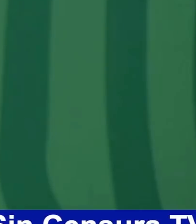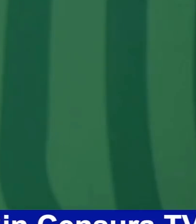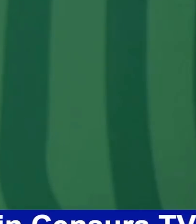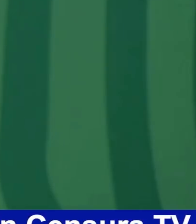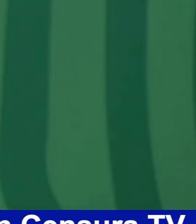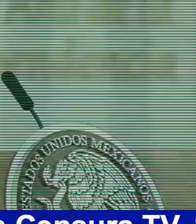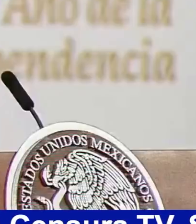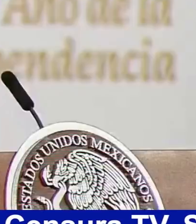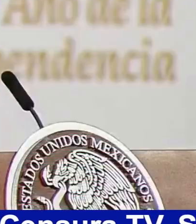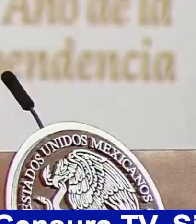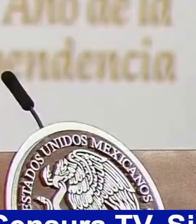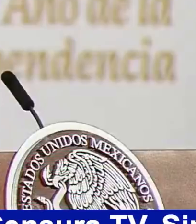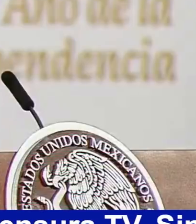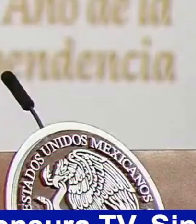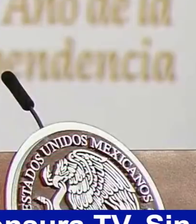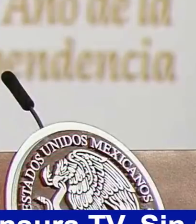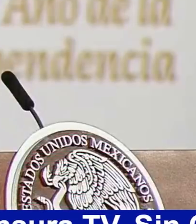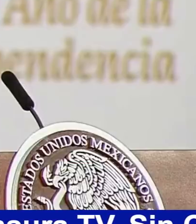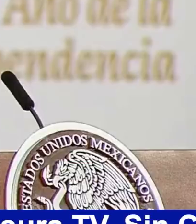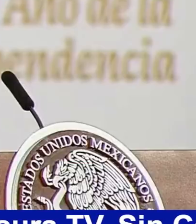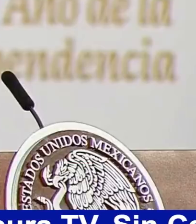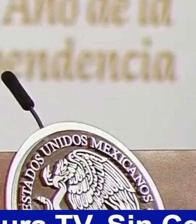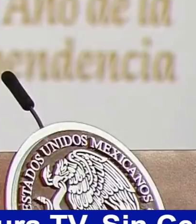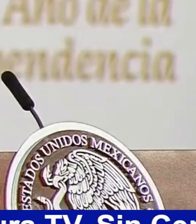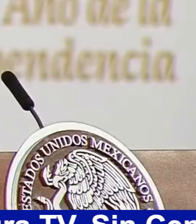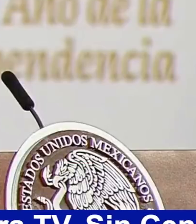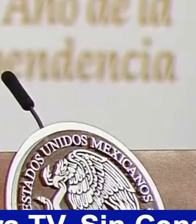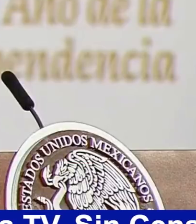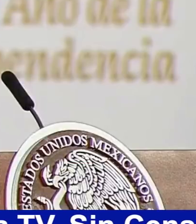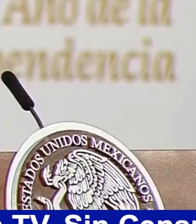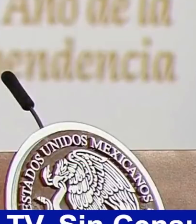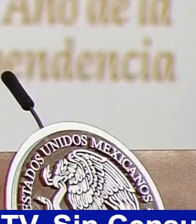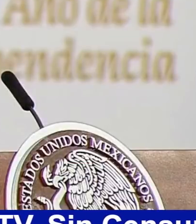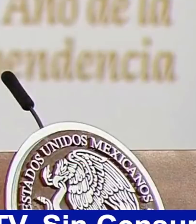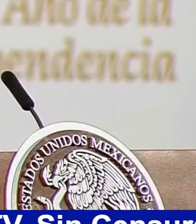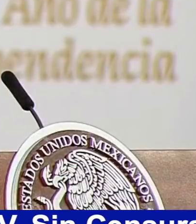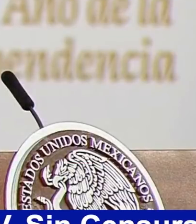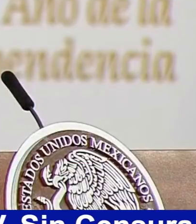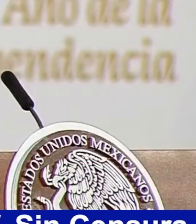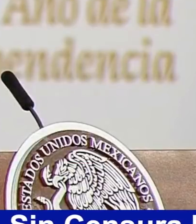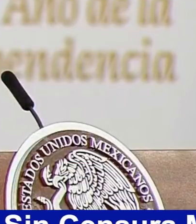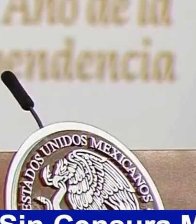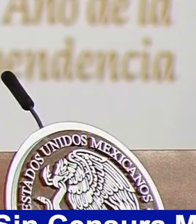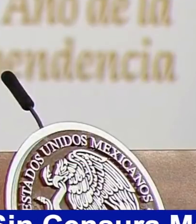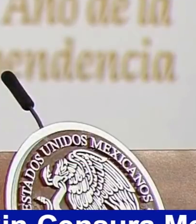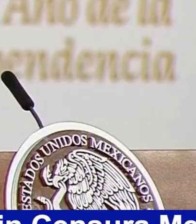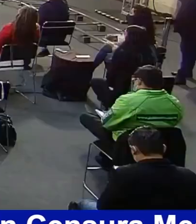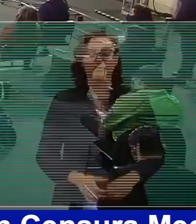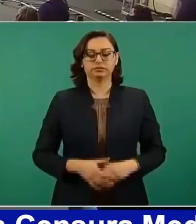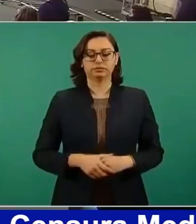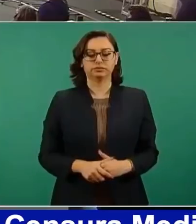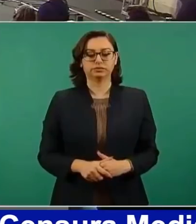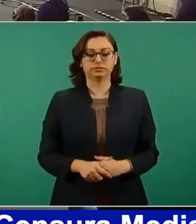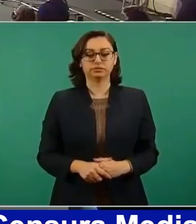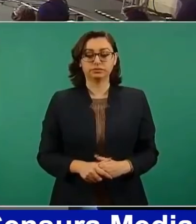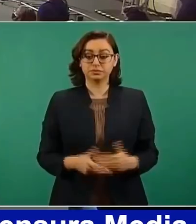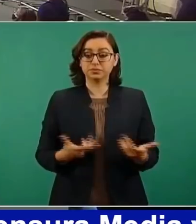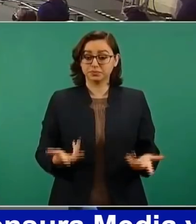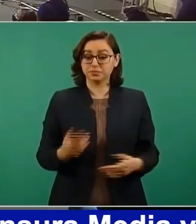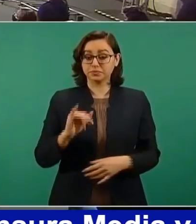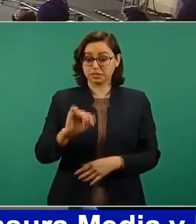pero en efecto más de lo que tenía que reflejarse en el precio